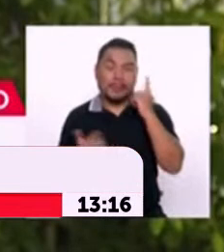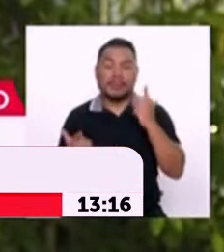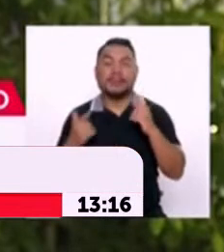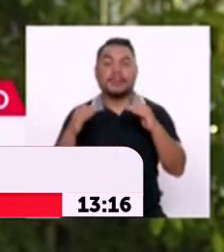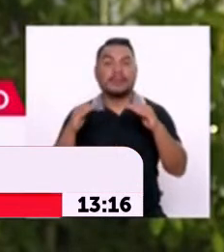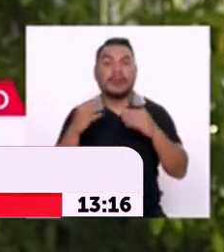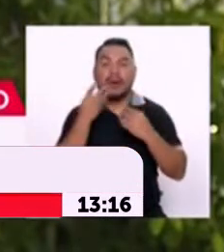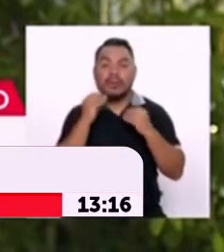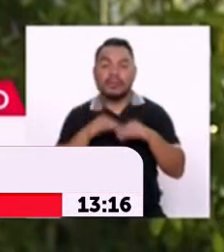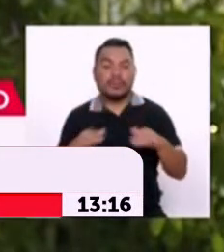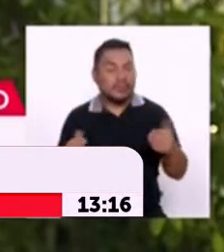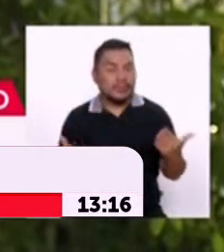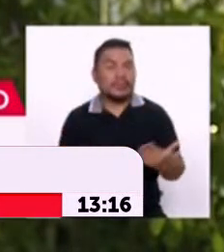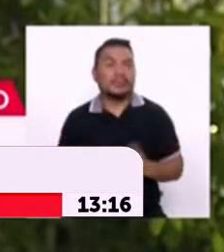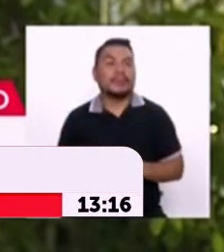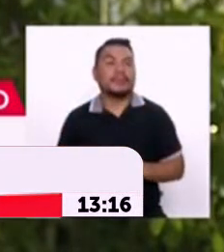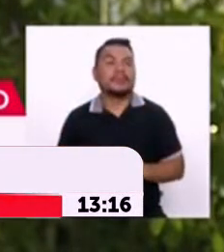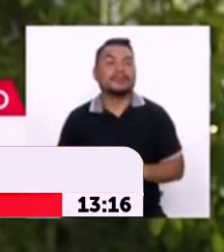menores,